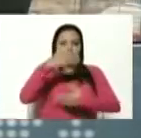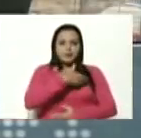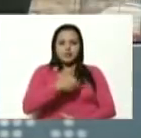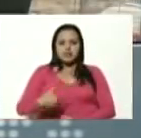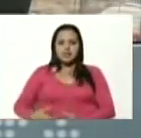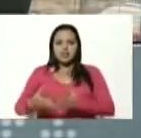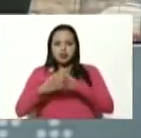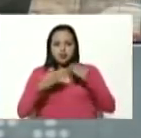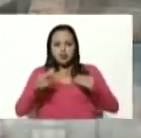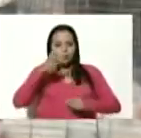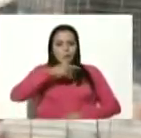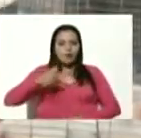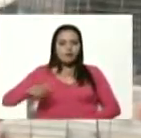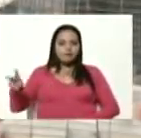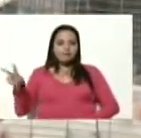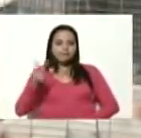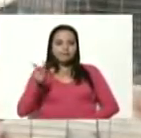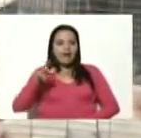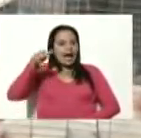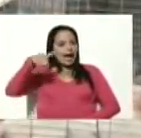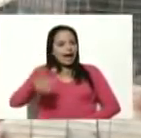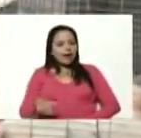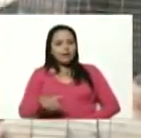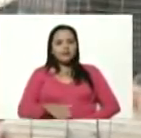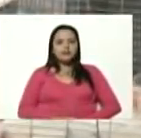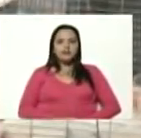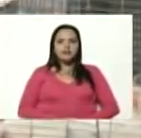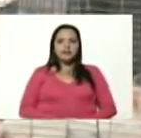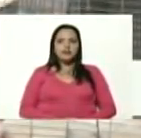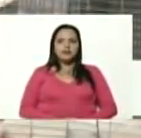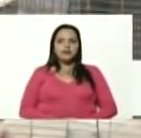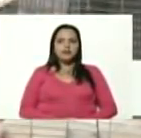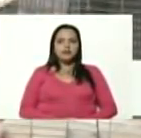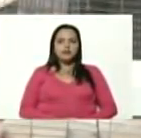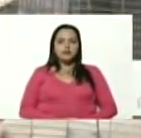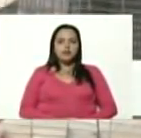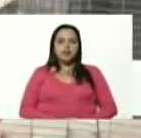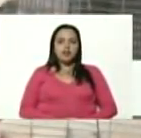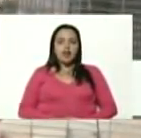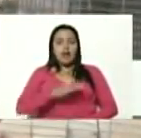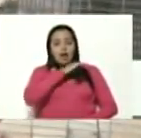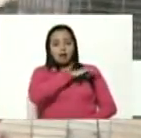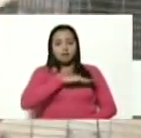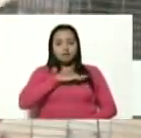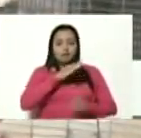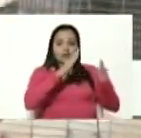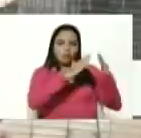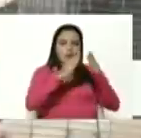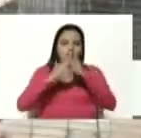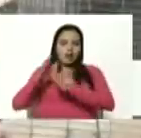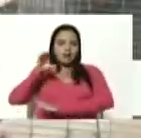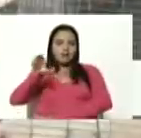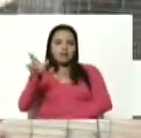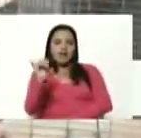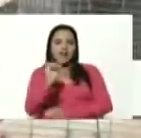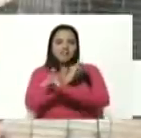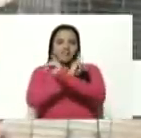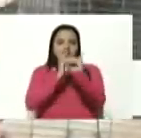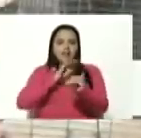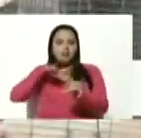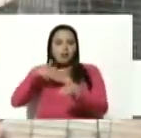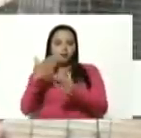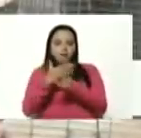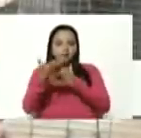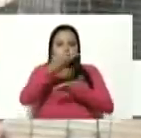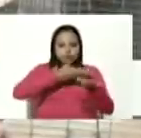todo el pueblo de Venezuela. Desde acá, desde la gran misión Hogares de la Patria, estamos felices de poder compartir